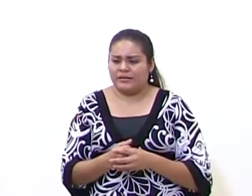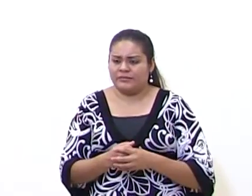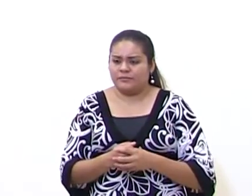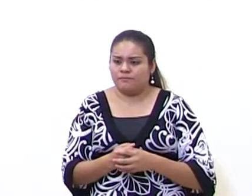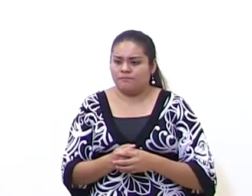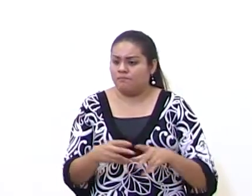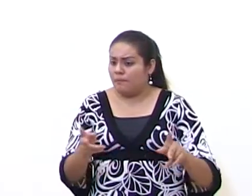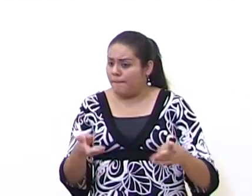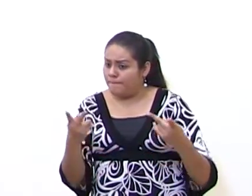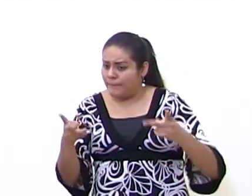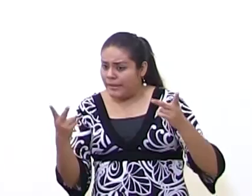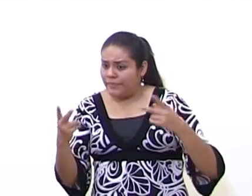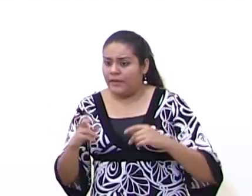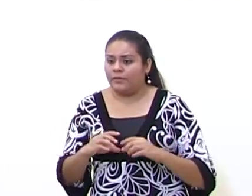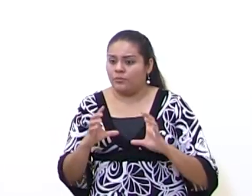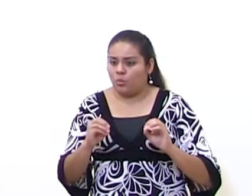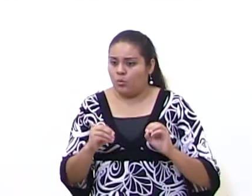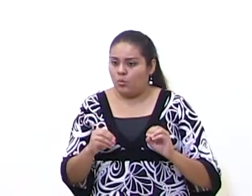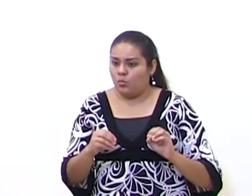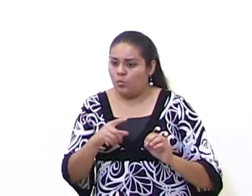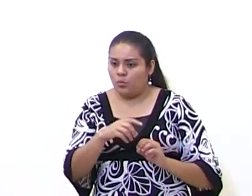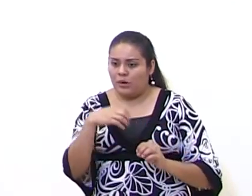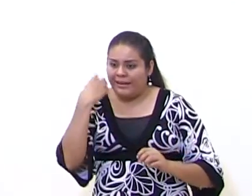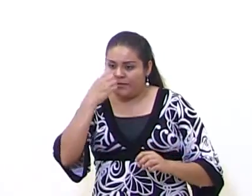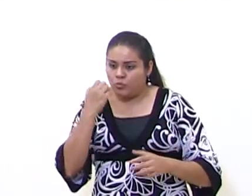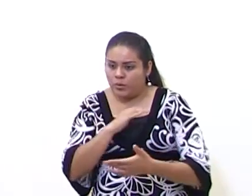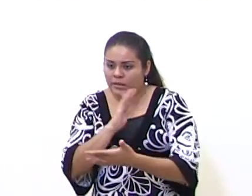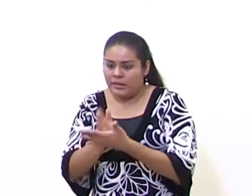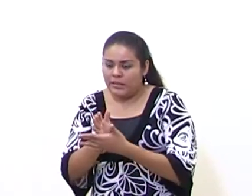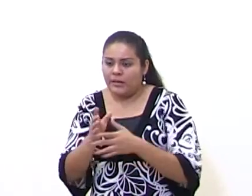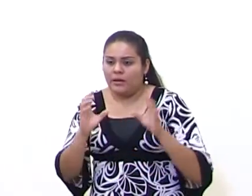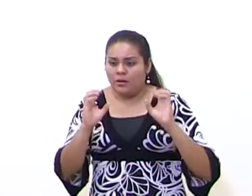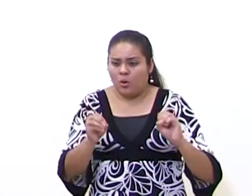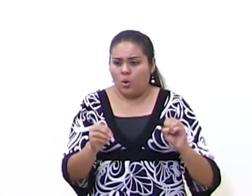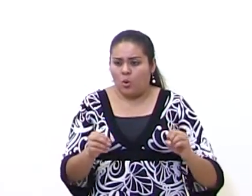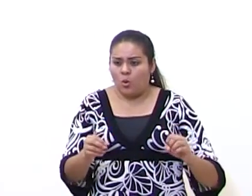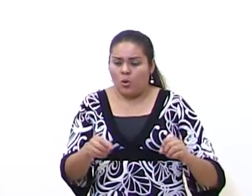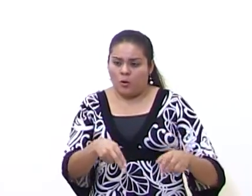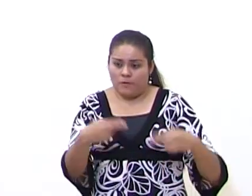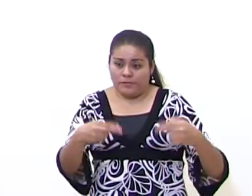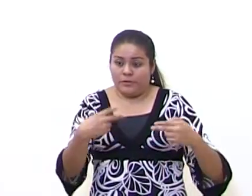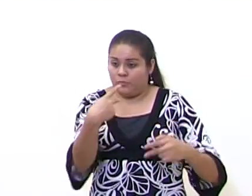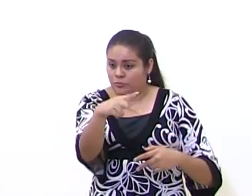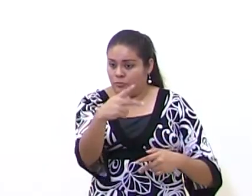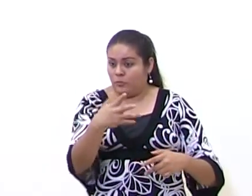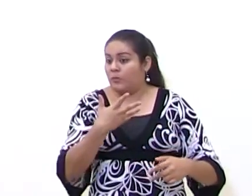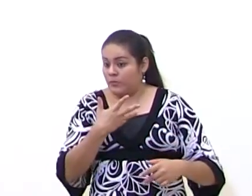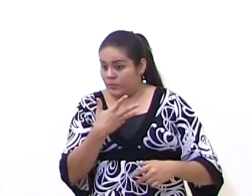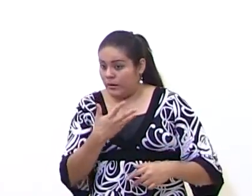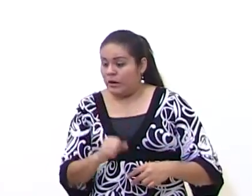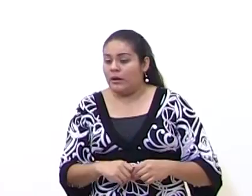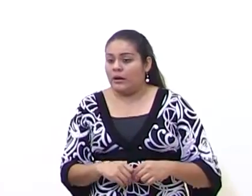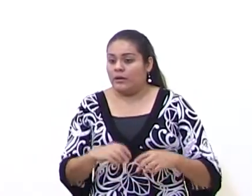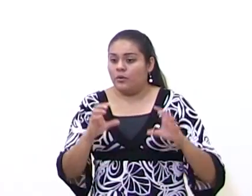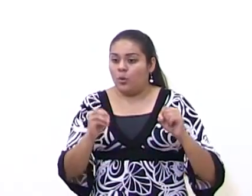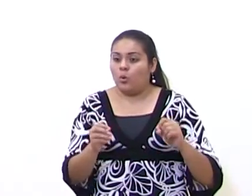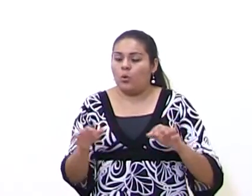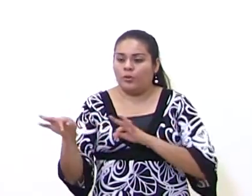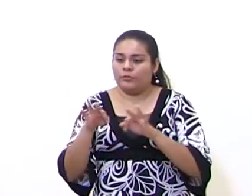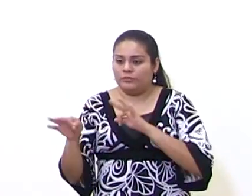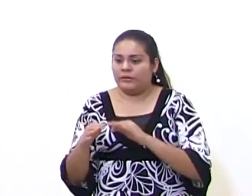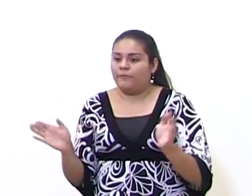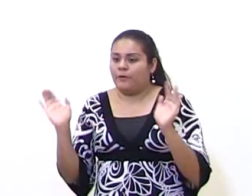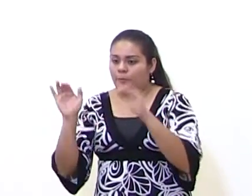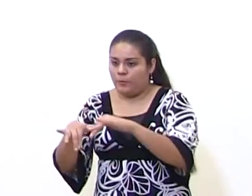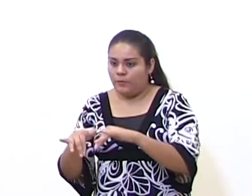comerciantes, si son empleados en cualquier campo laboral, o son